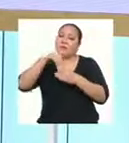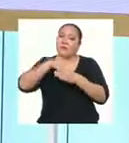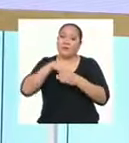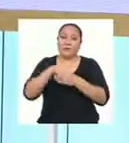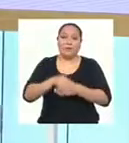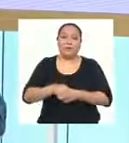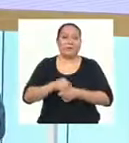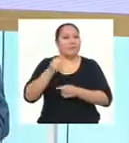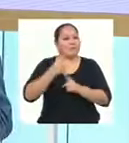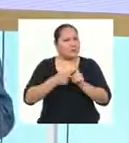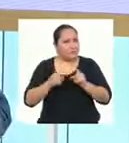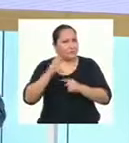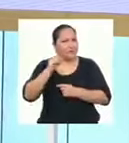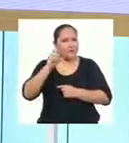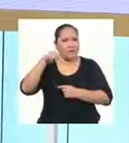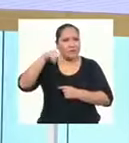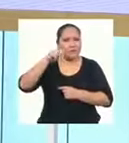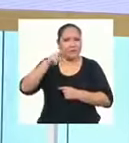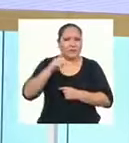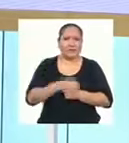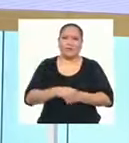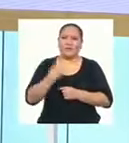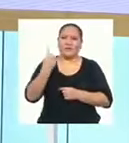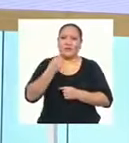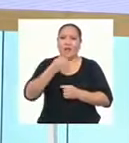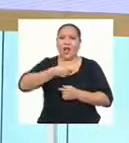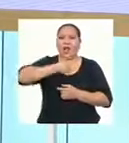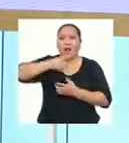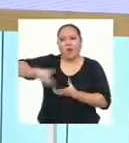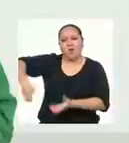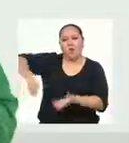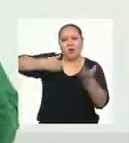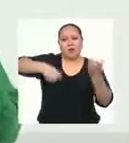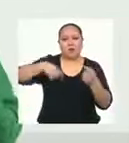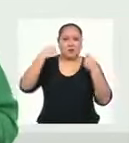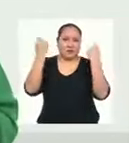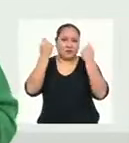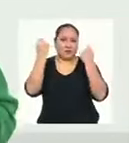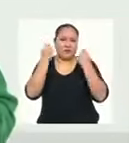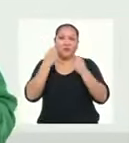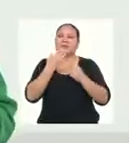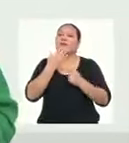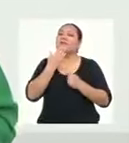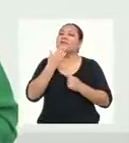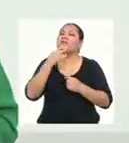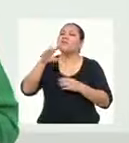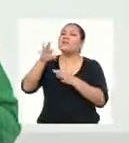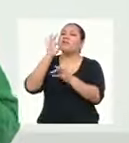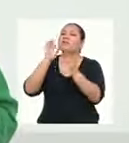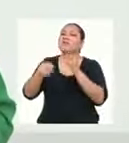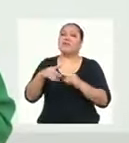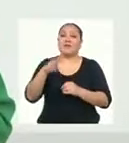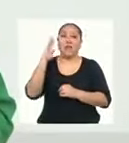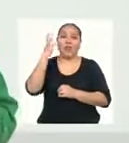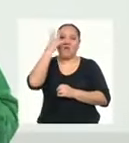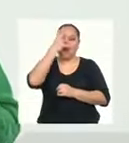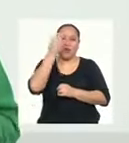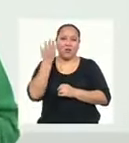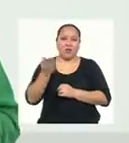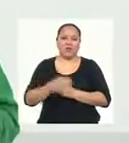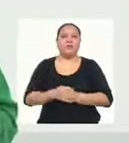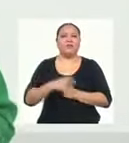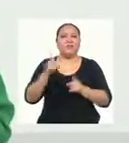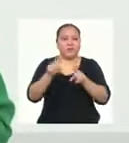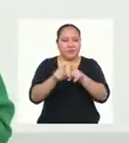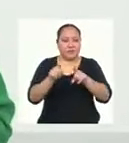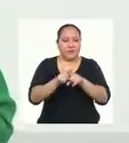y son mucho más que tirarse agua y concursos de belleza. Así es, están asociadas a rituales para